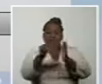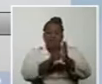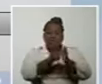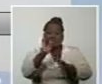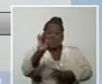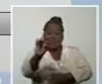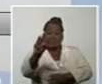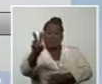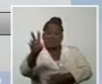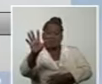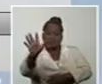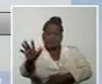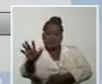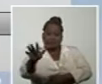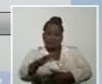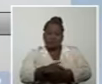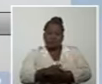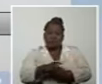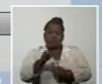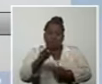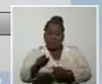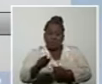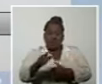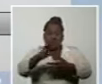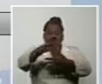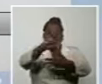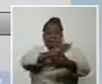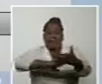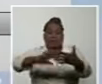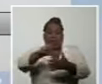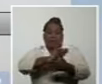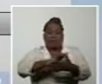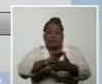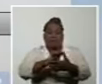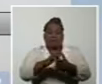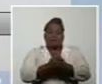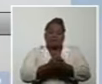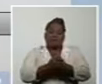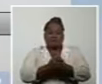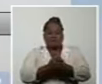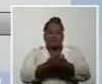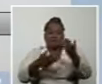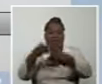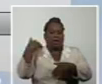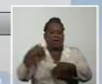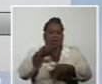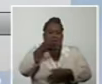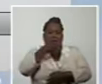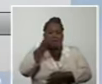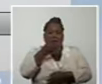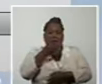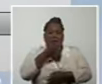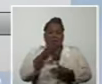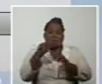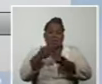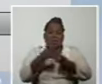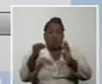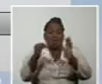136.725, y eso da para la región de las Américas, como habíamos dicho anteriormente, una letalidad del